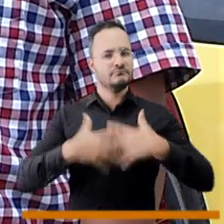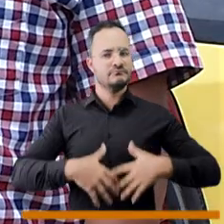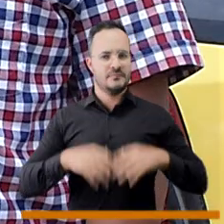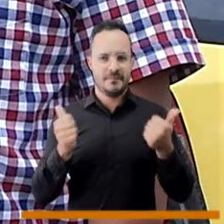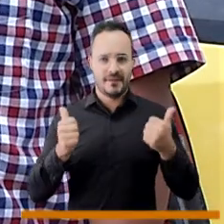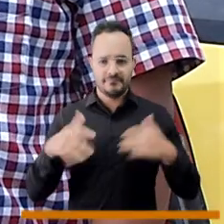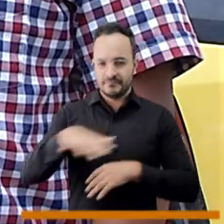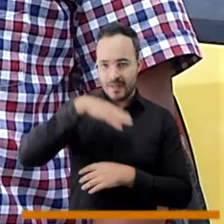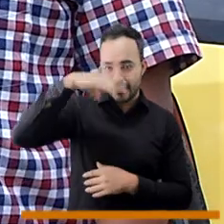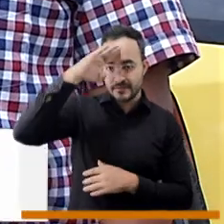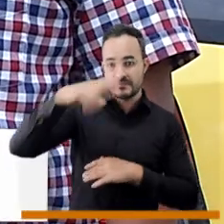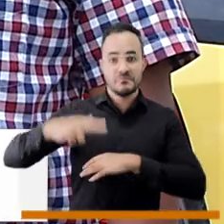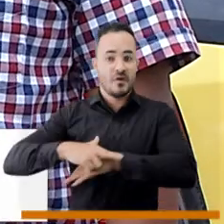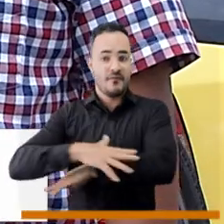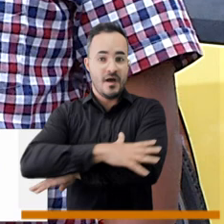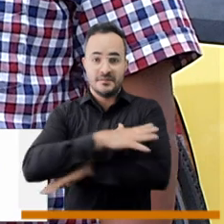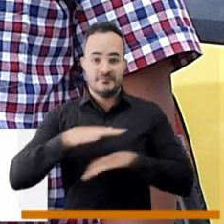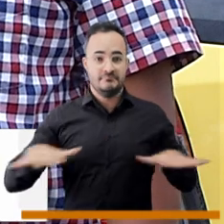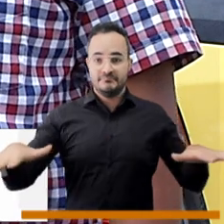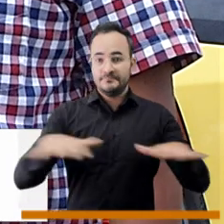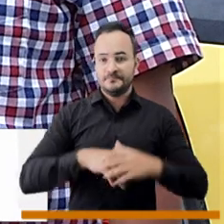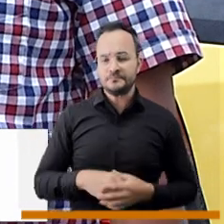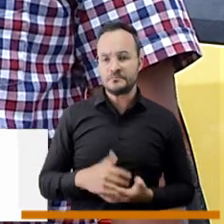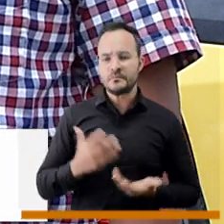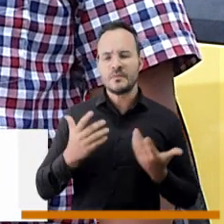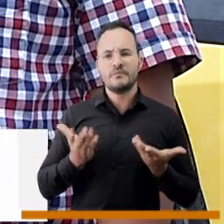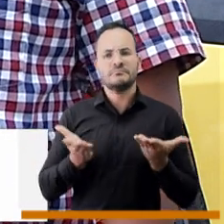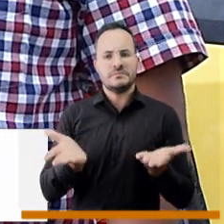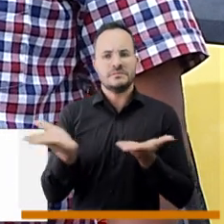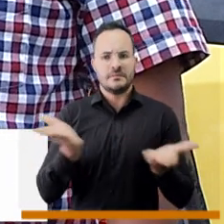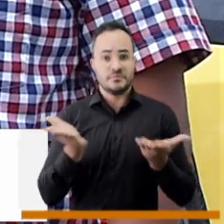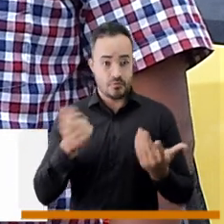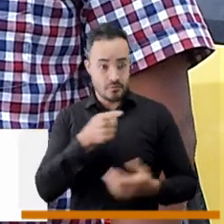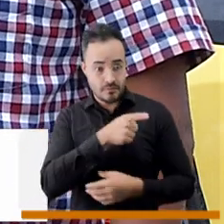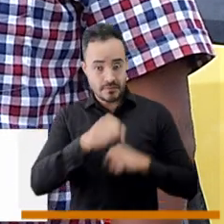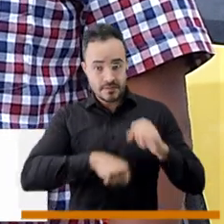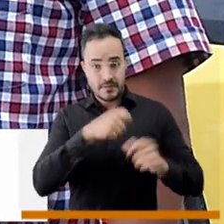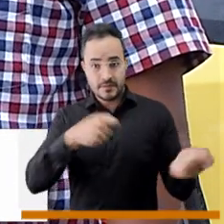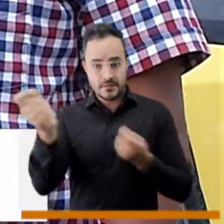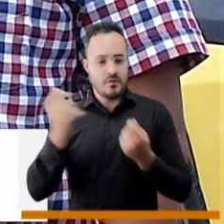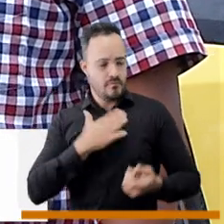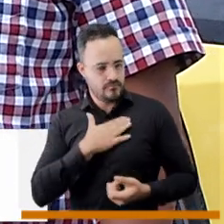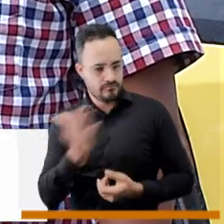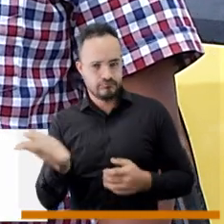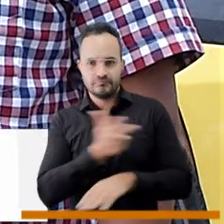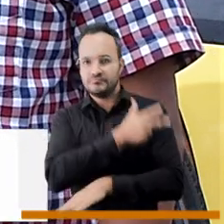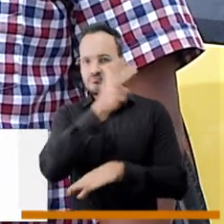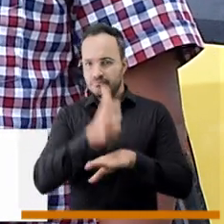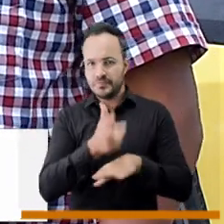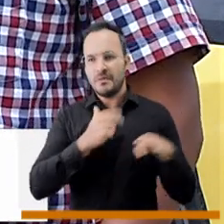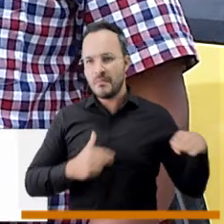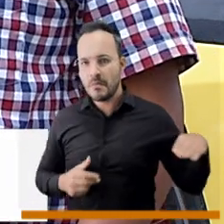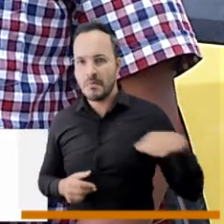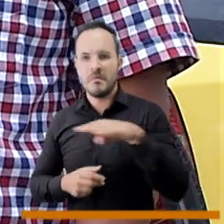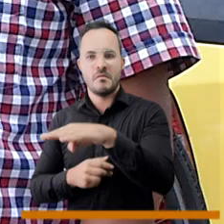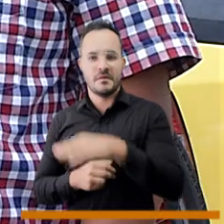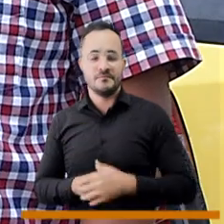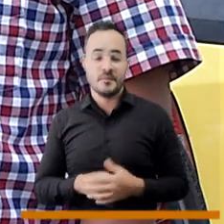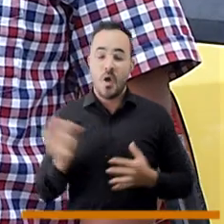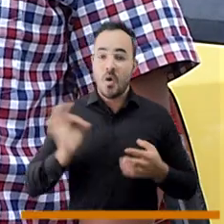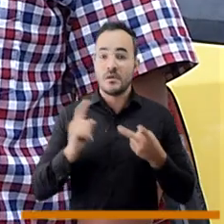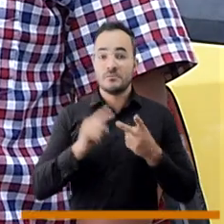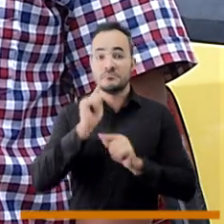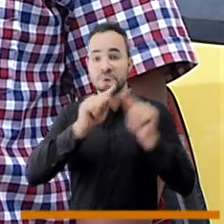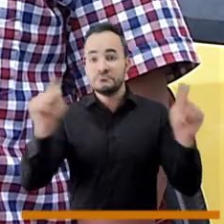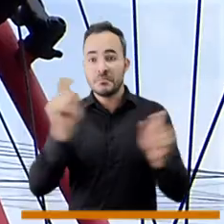mejor movilidad en el sector de Medellín y el Valle de Aburrá. Prestamos el servicio para el transporte de sus bicicletas y aparte de todo